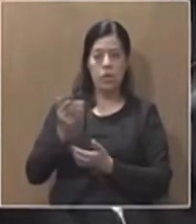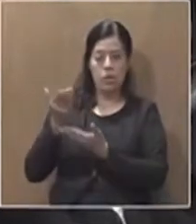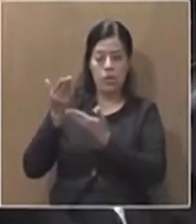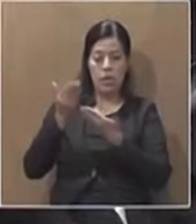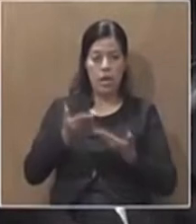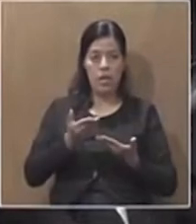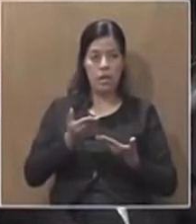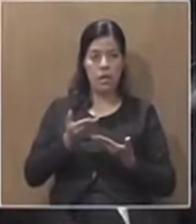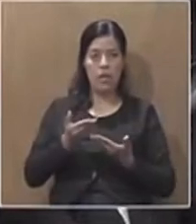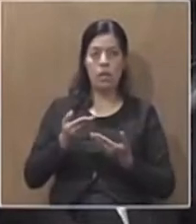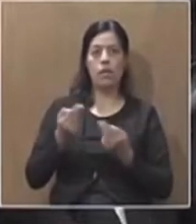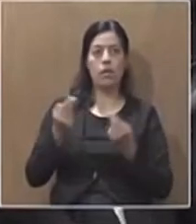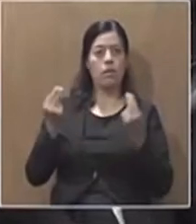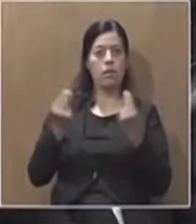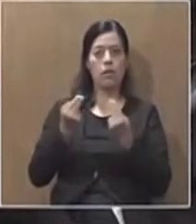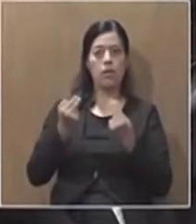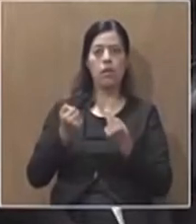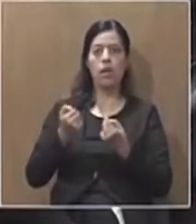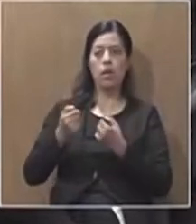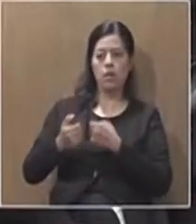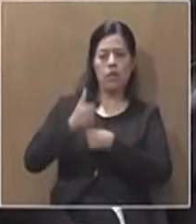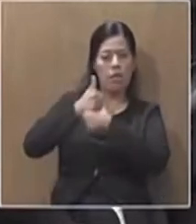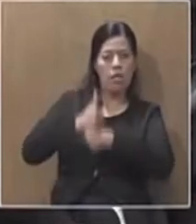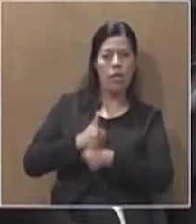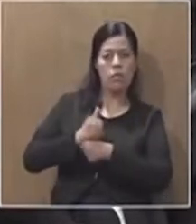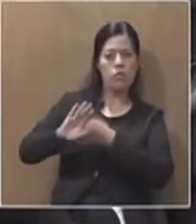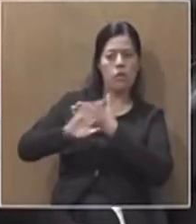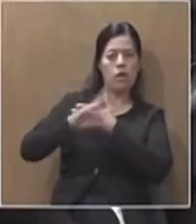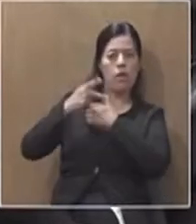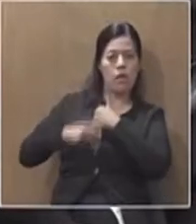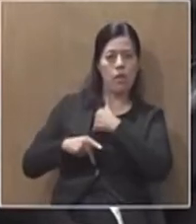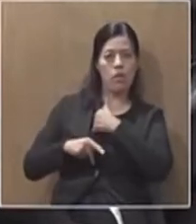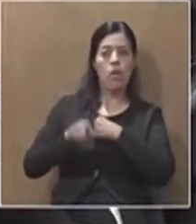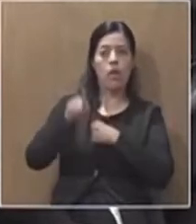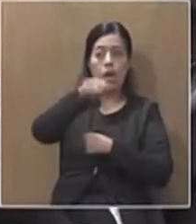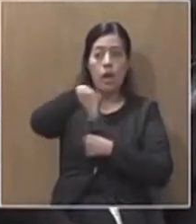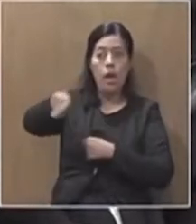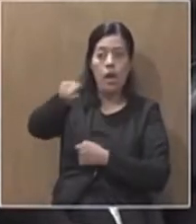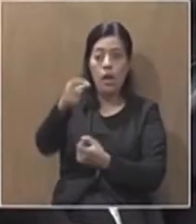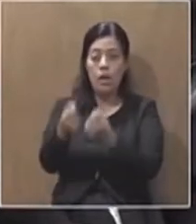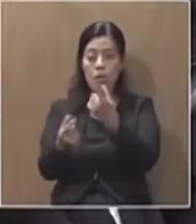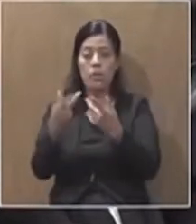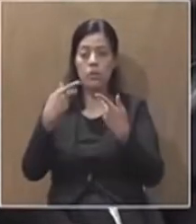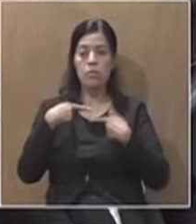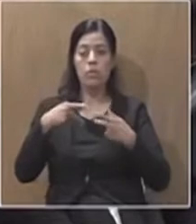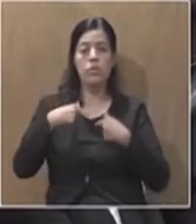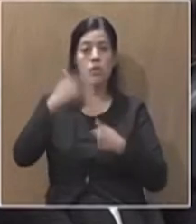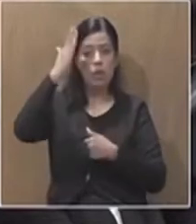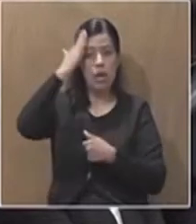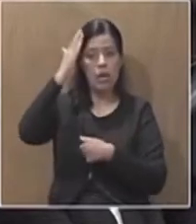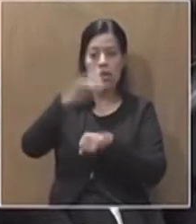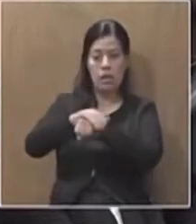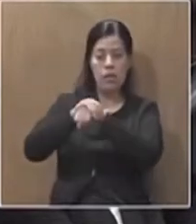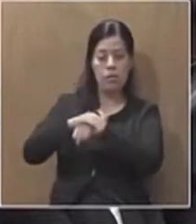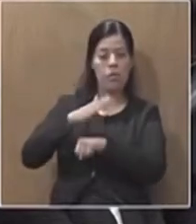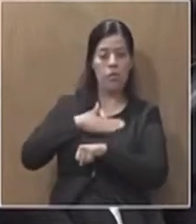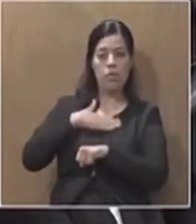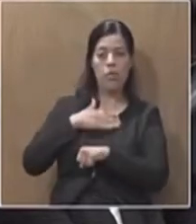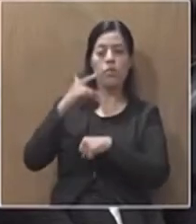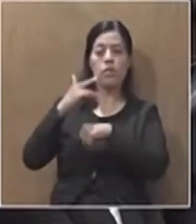con la necesidad de sufrir una agresión Y aunque las personas que sentían agredidas Y si Incluso el líder de ellos es un gran amigo mío